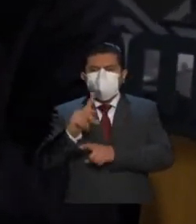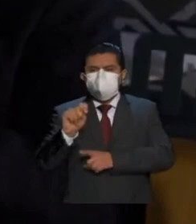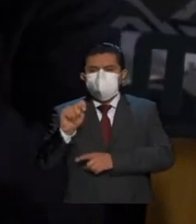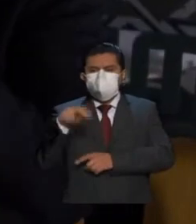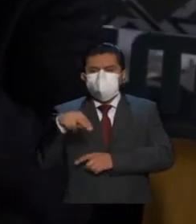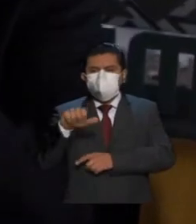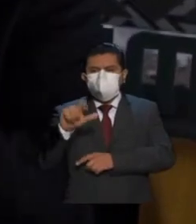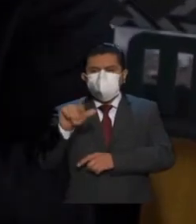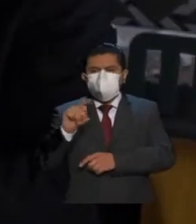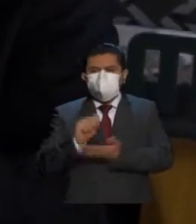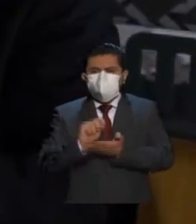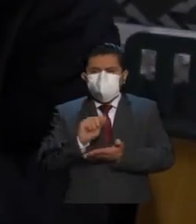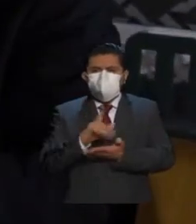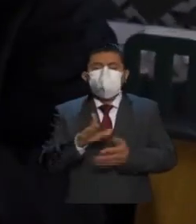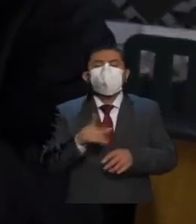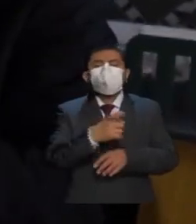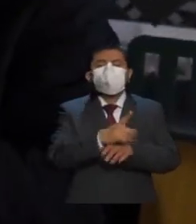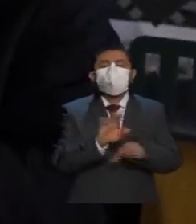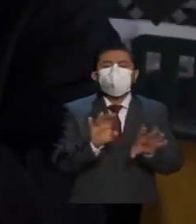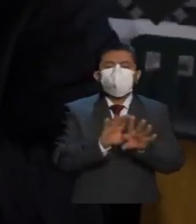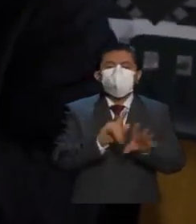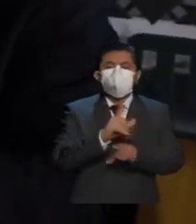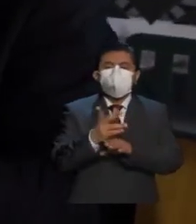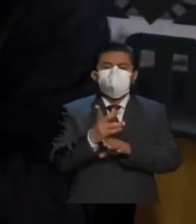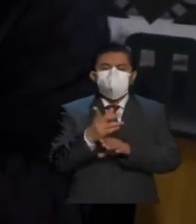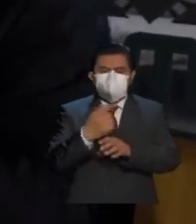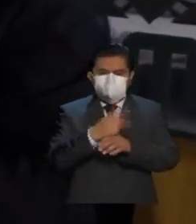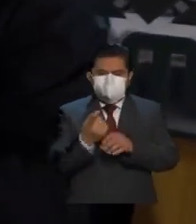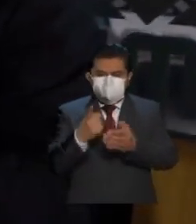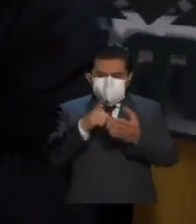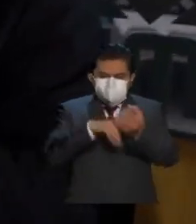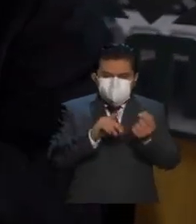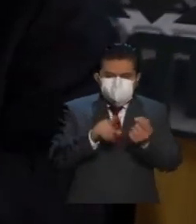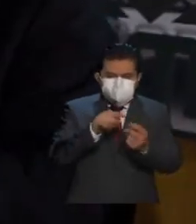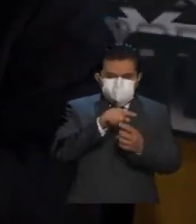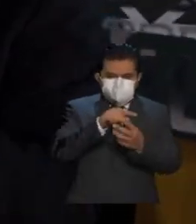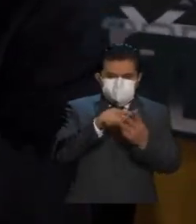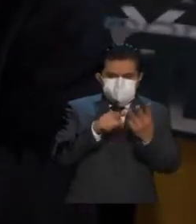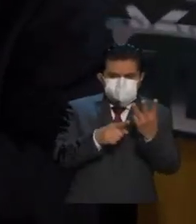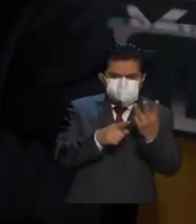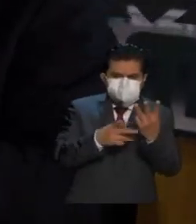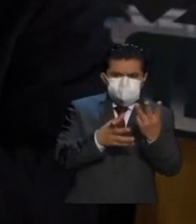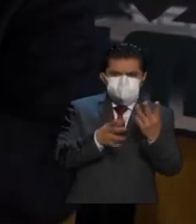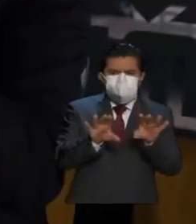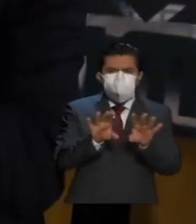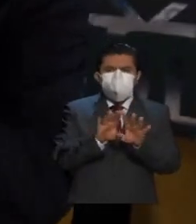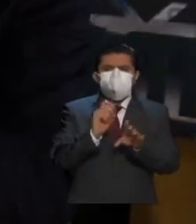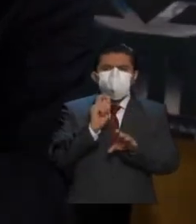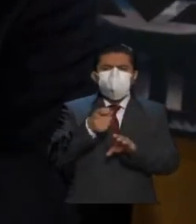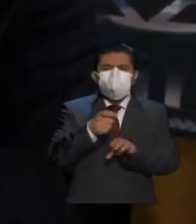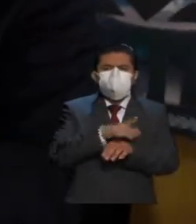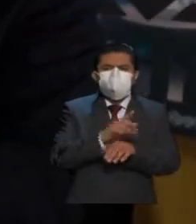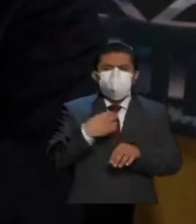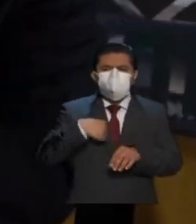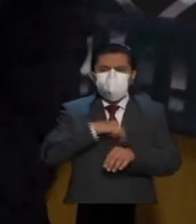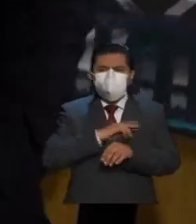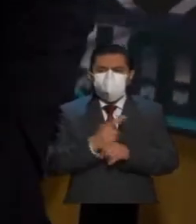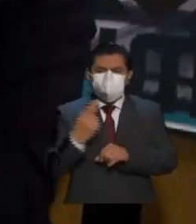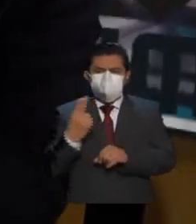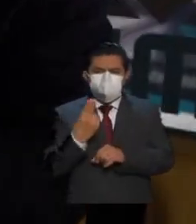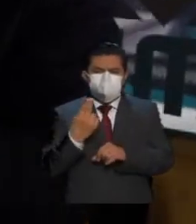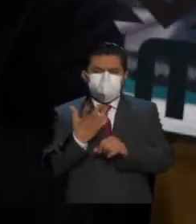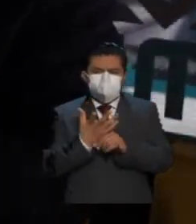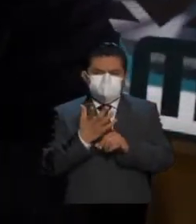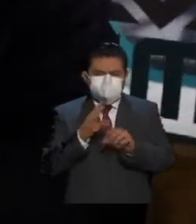deslizarse la pinza, tiene un factor por 3. Esto significa que necesitamos aplicar en el momento, en